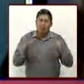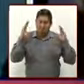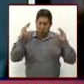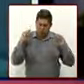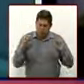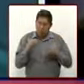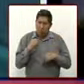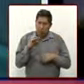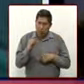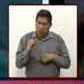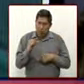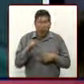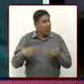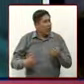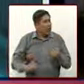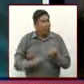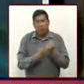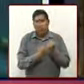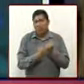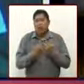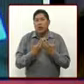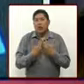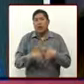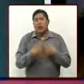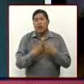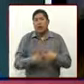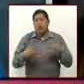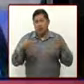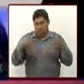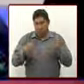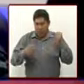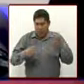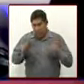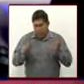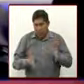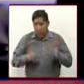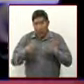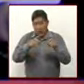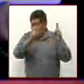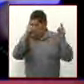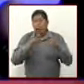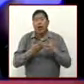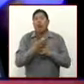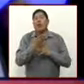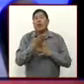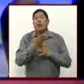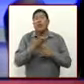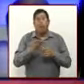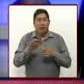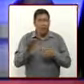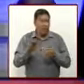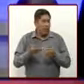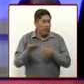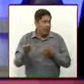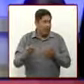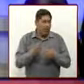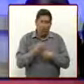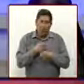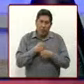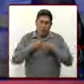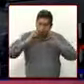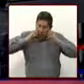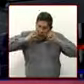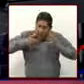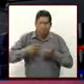menos. Están también siendo subvencionados los pequeños y medianos productores. ¿A través de qué? Del arroz, a través de la producción de